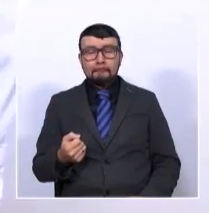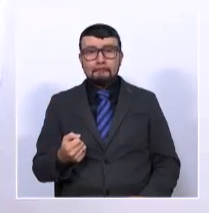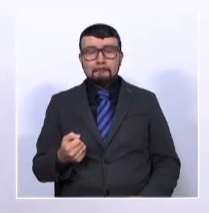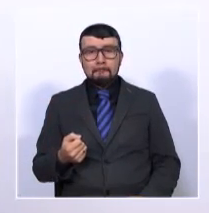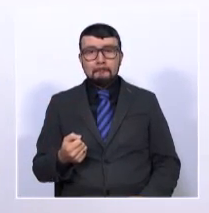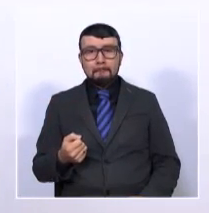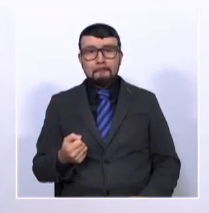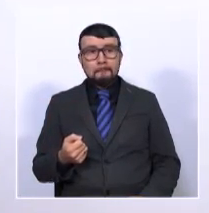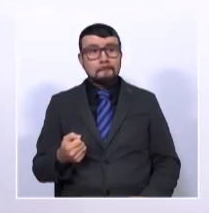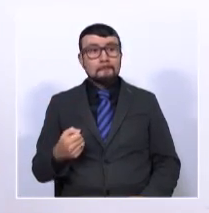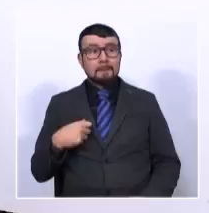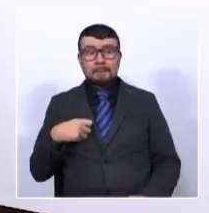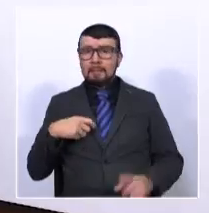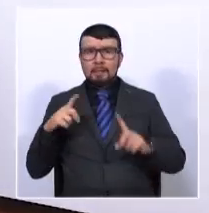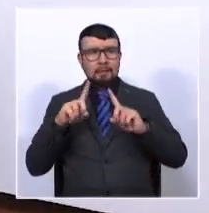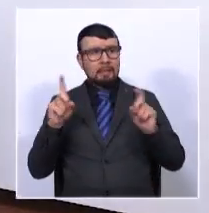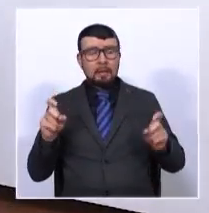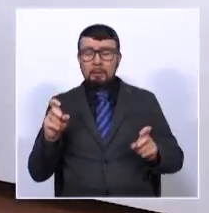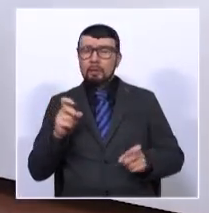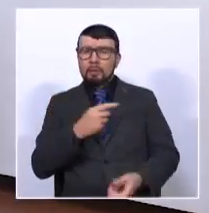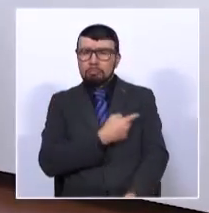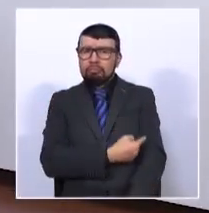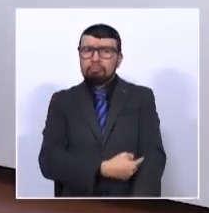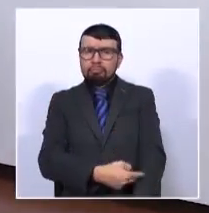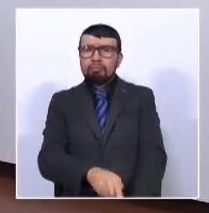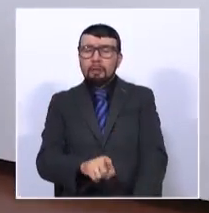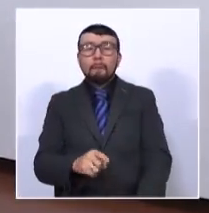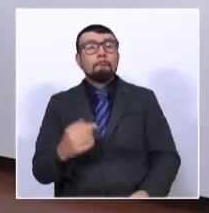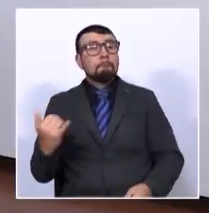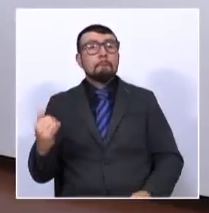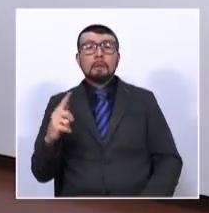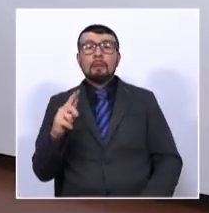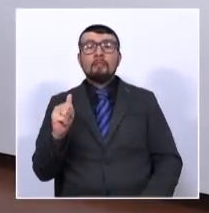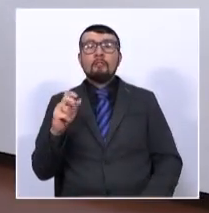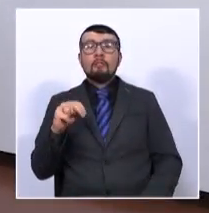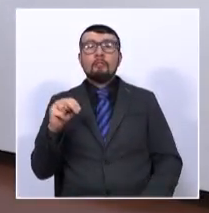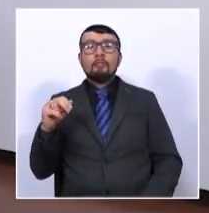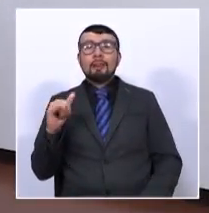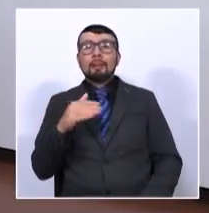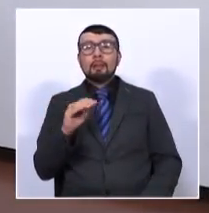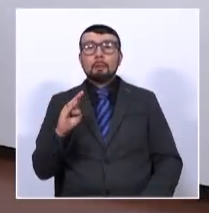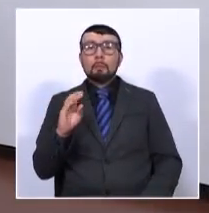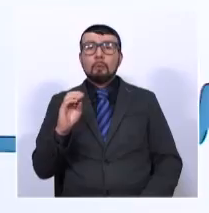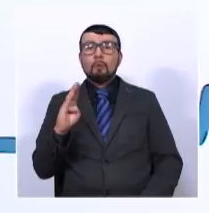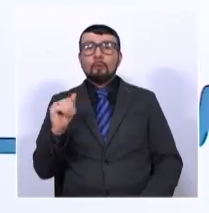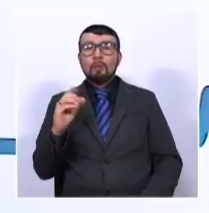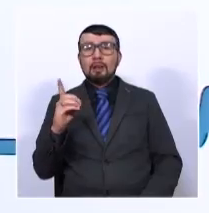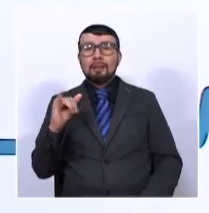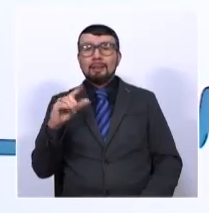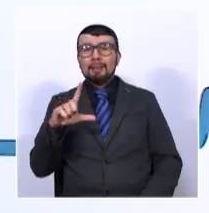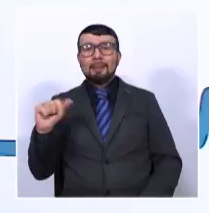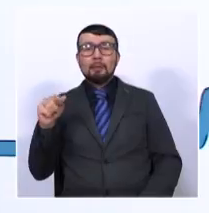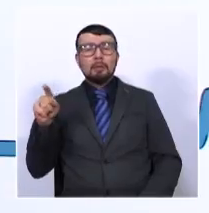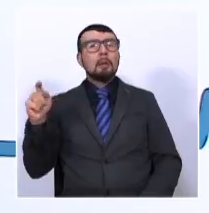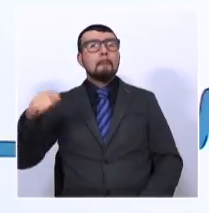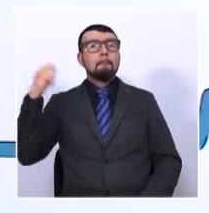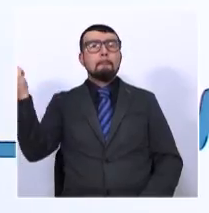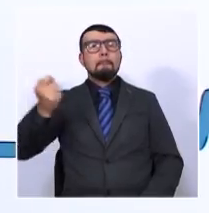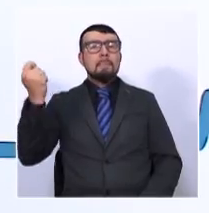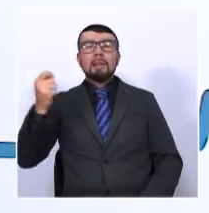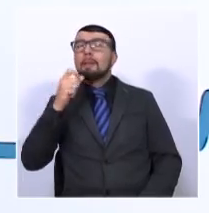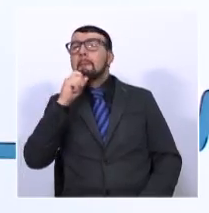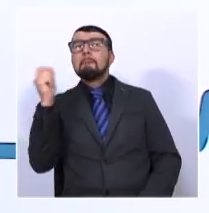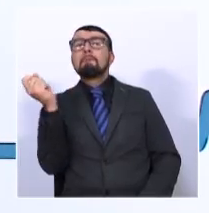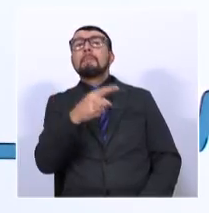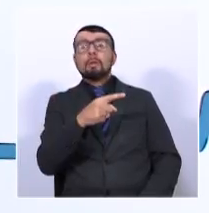tendríamos tema para el resto del programa. Fanny Bobadilla, desde Puerto López Meta. Doctor